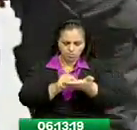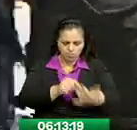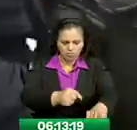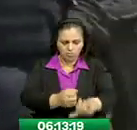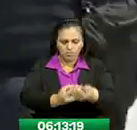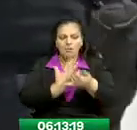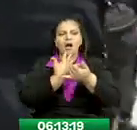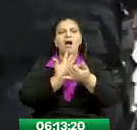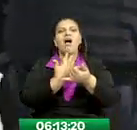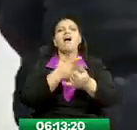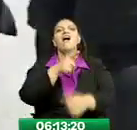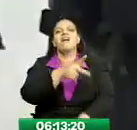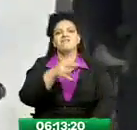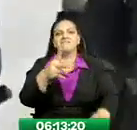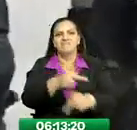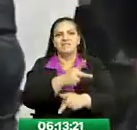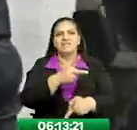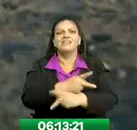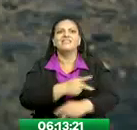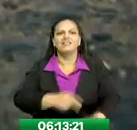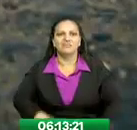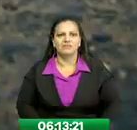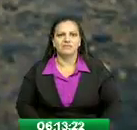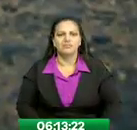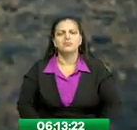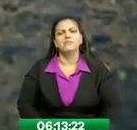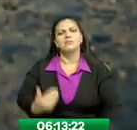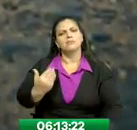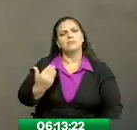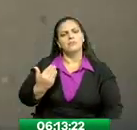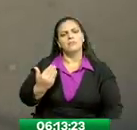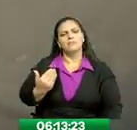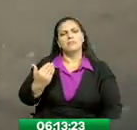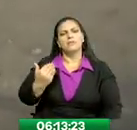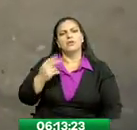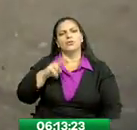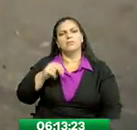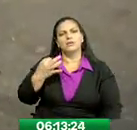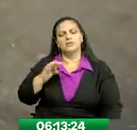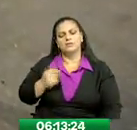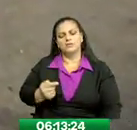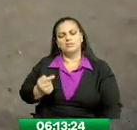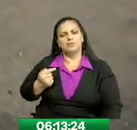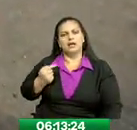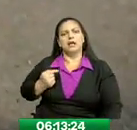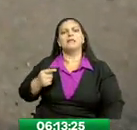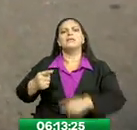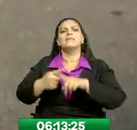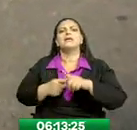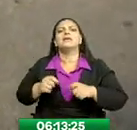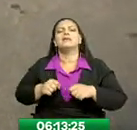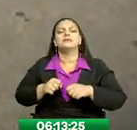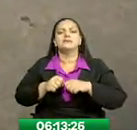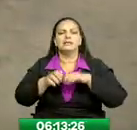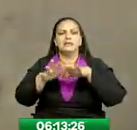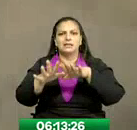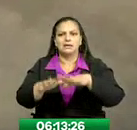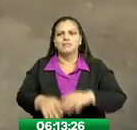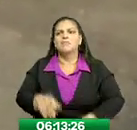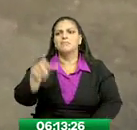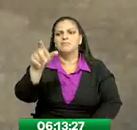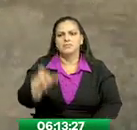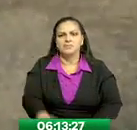de detención por el delito de tentativa de asesinato el 29 de septiembre del 2019. Que personal de la DINASED se